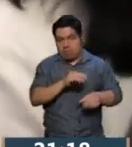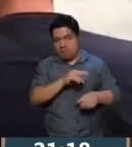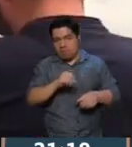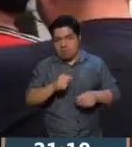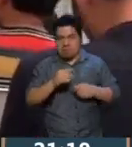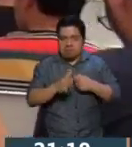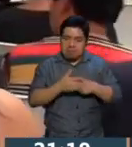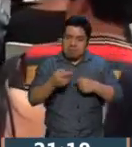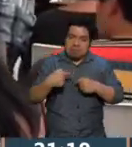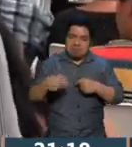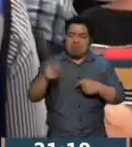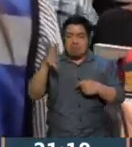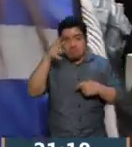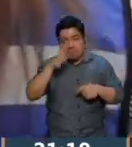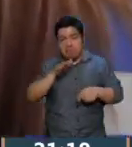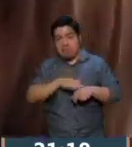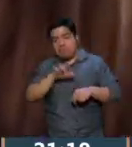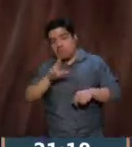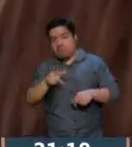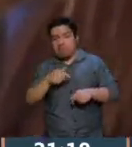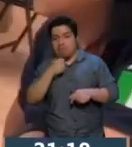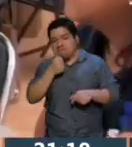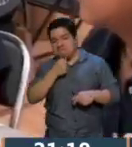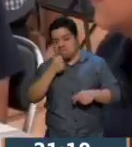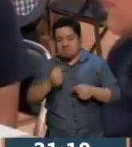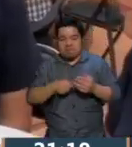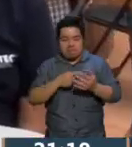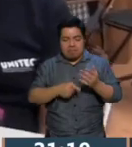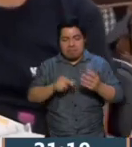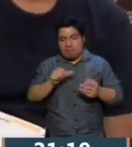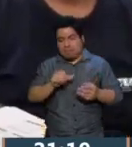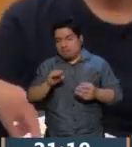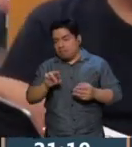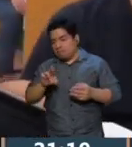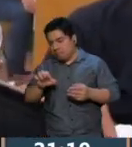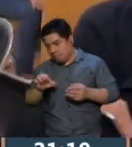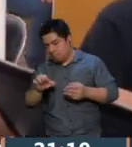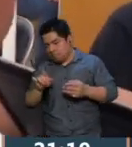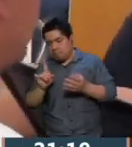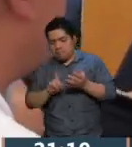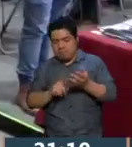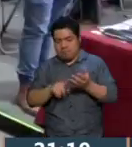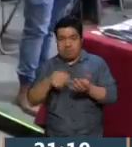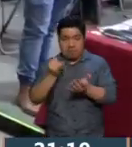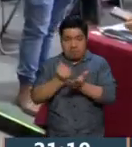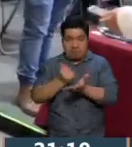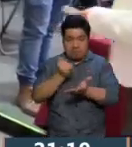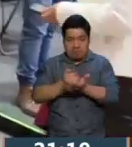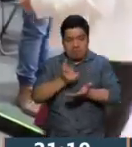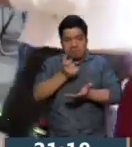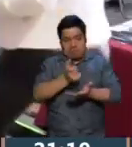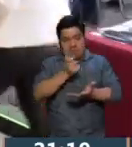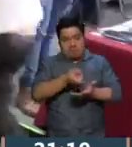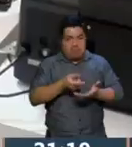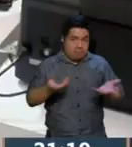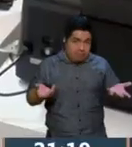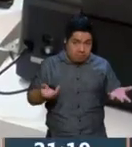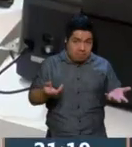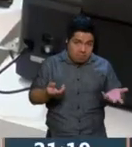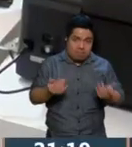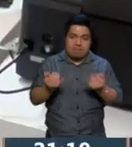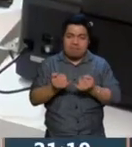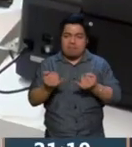cesantía en edad avanzada y vejez gestionadas por las Afores y los rendimientos de las inversiones realizadas. Al mismo tiempo,